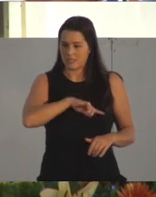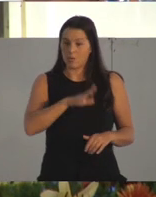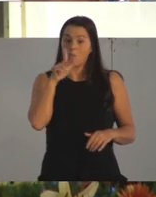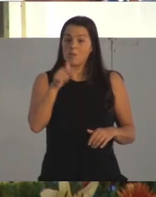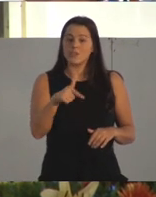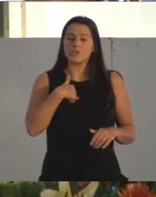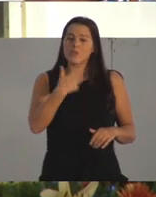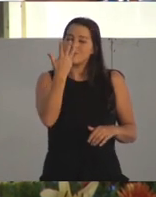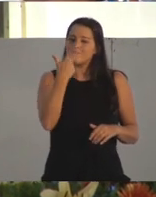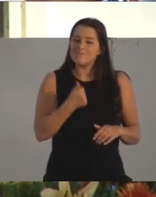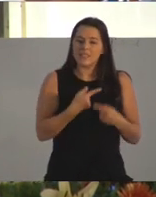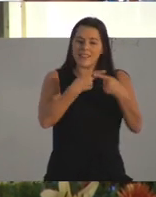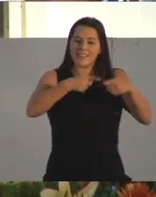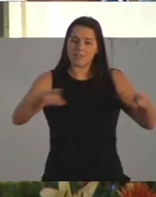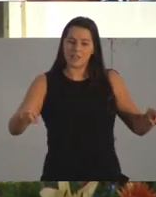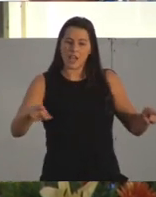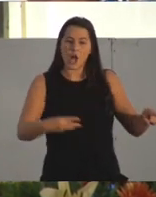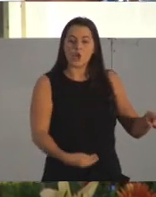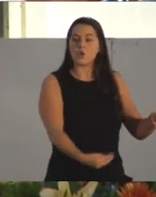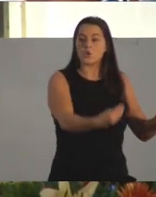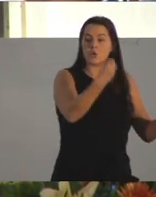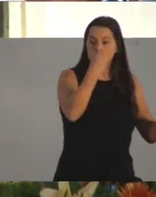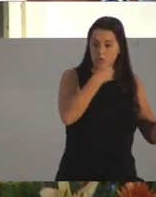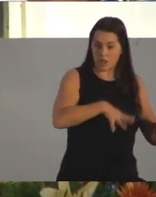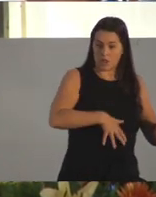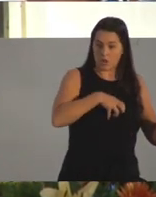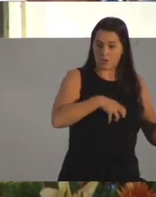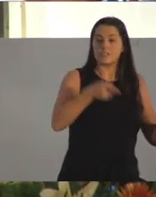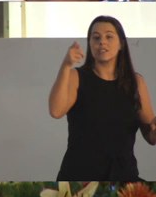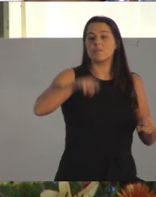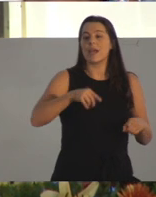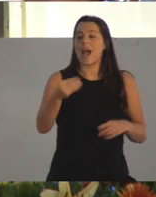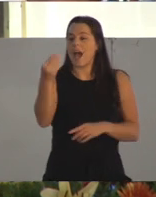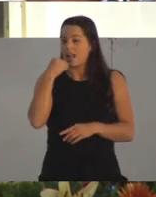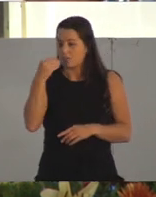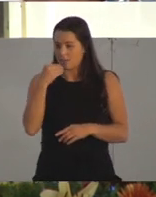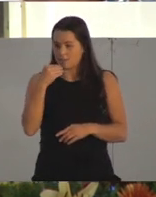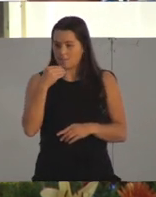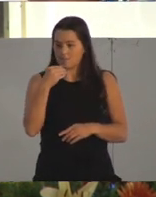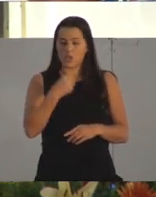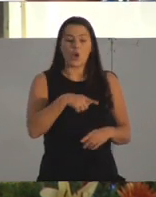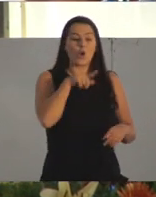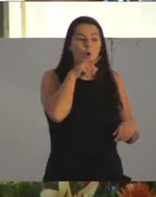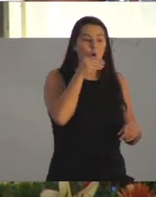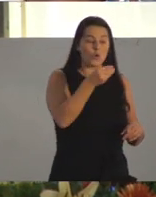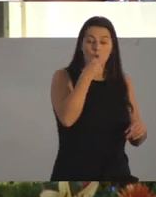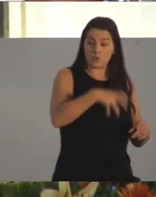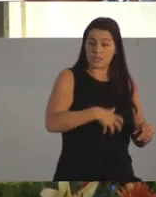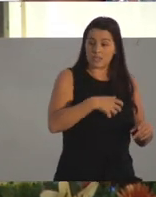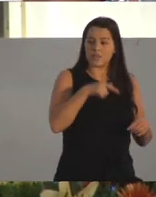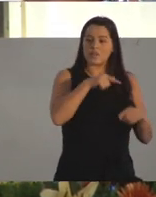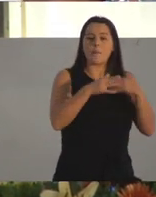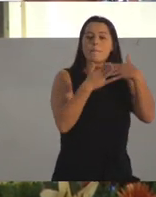gusta distinguir entre nutrición y alimentación. La nutrición es el conjunto de procesos orgánicos que os